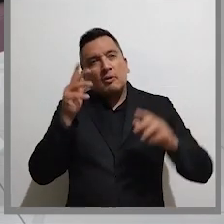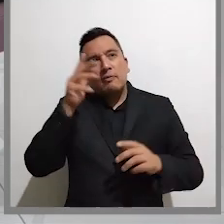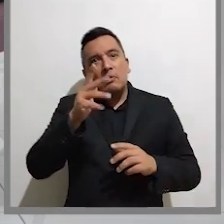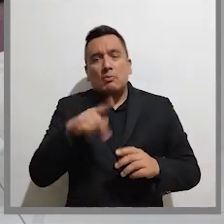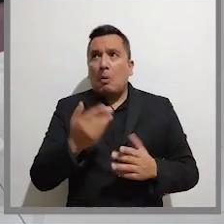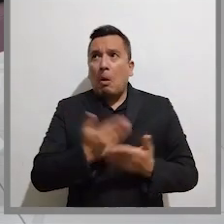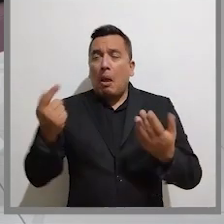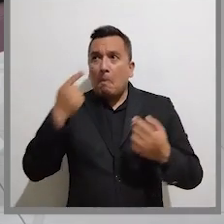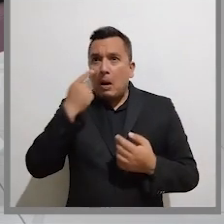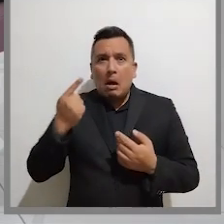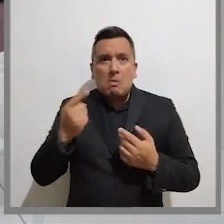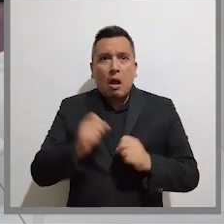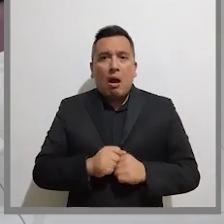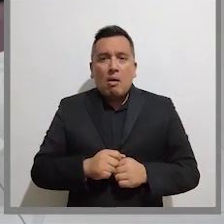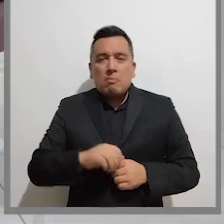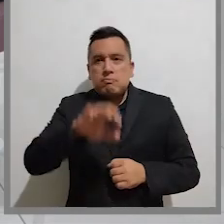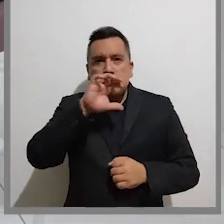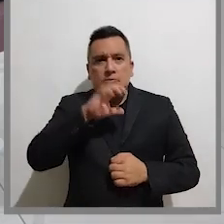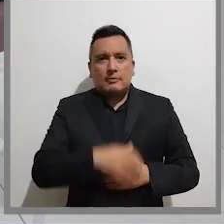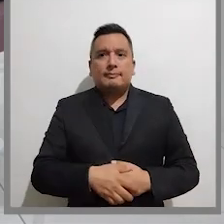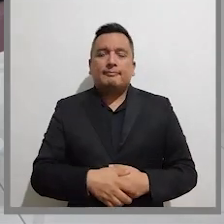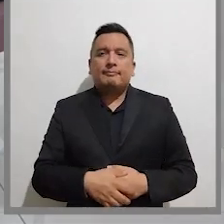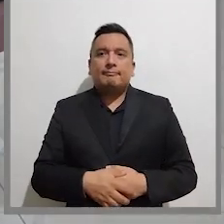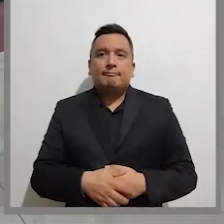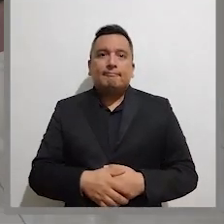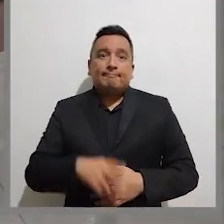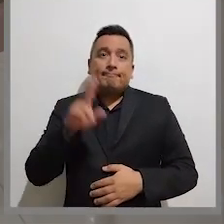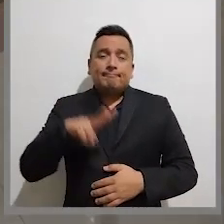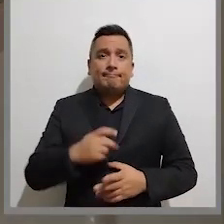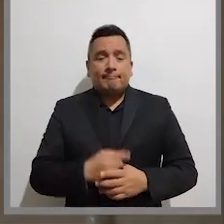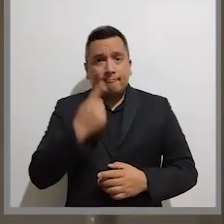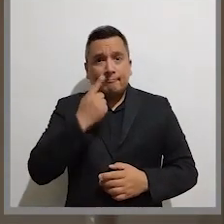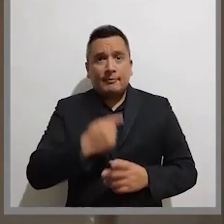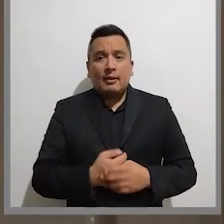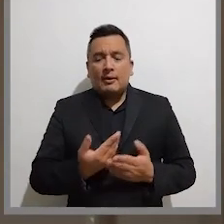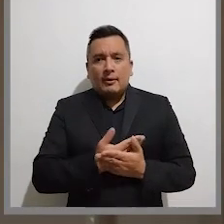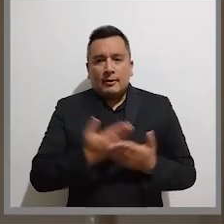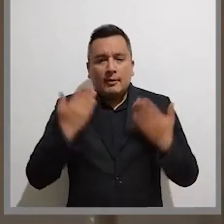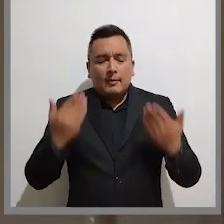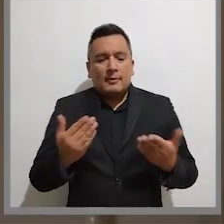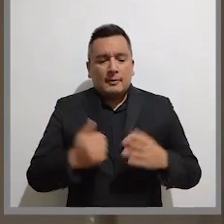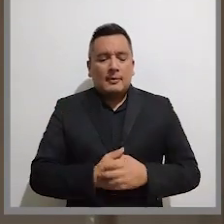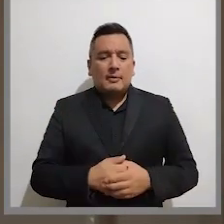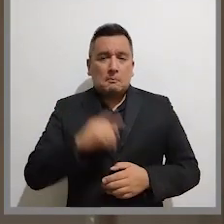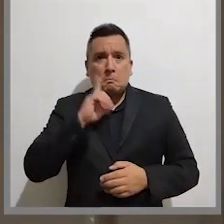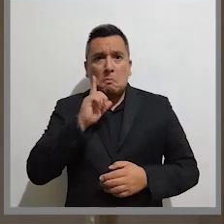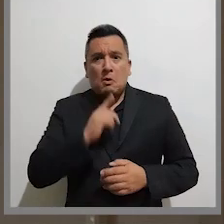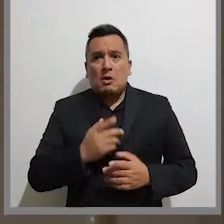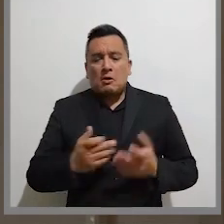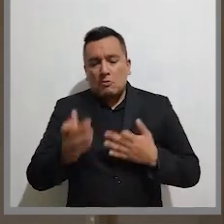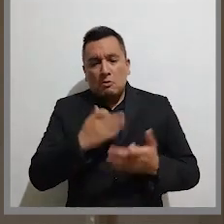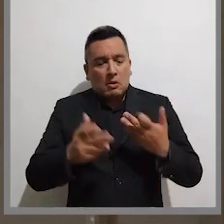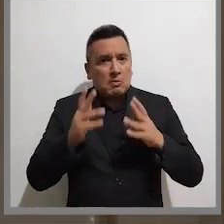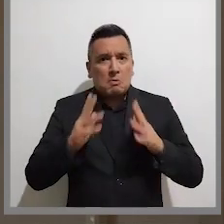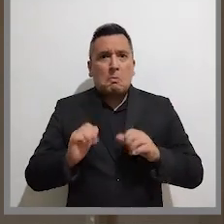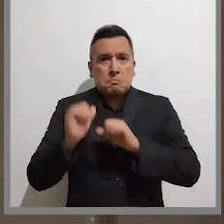que verlo ya en una realidad. Así es, y la lamentable realidad a la que todas estas mujeres que ya llegaron